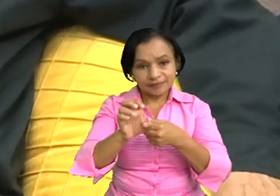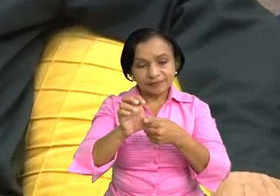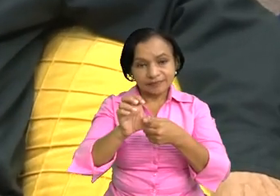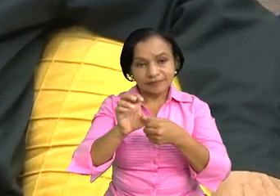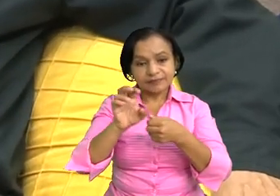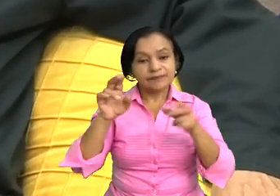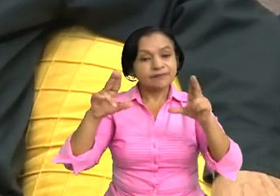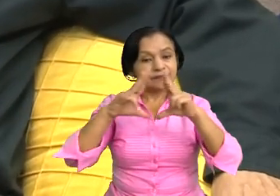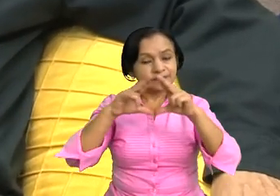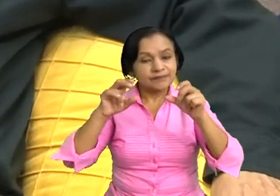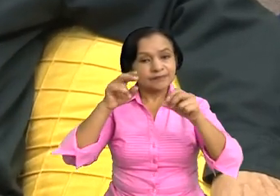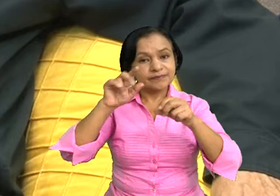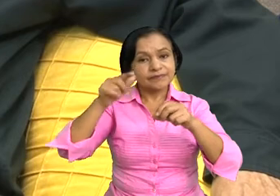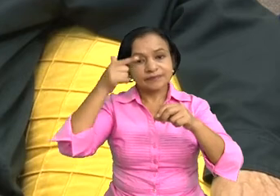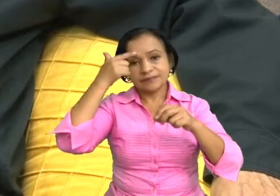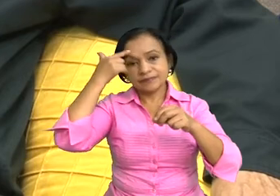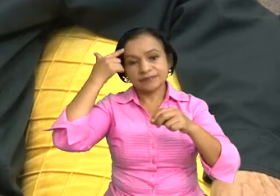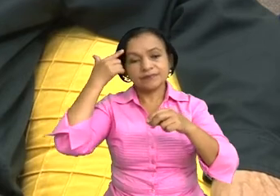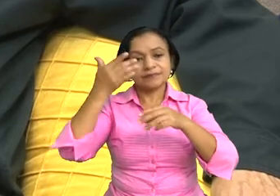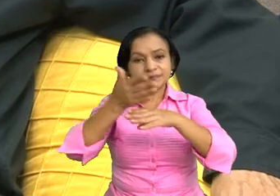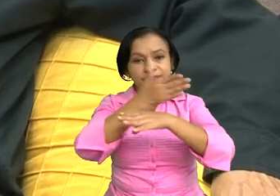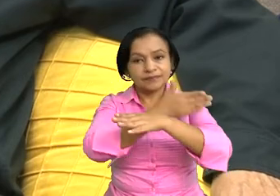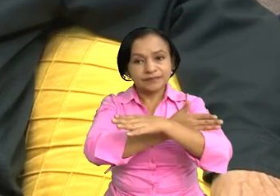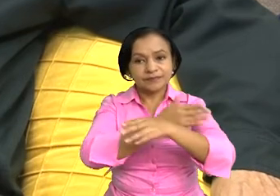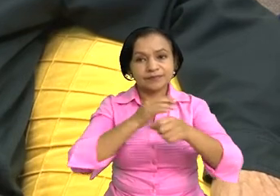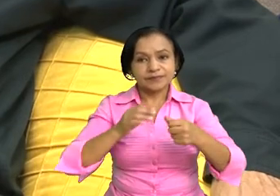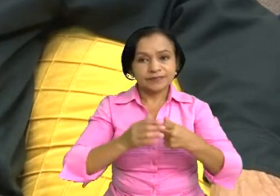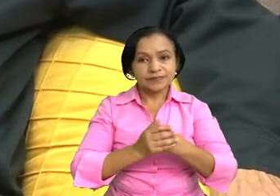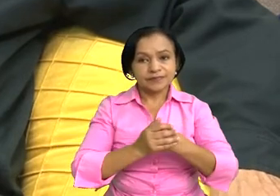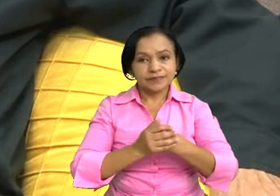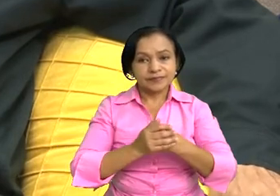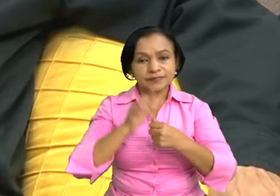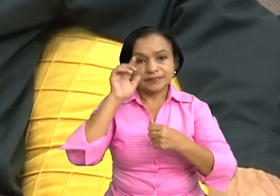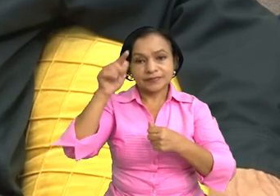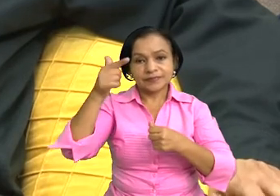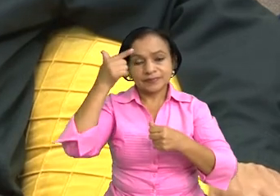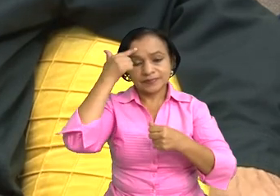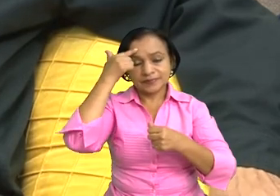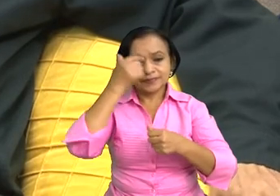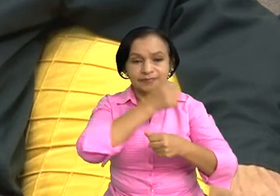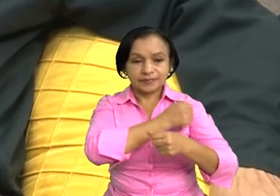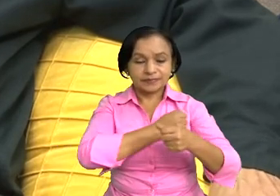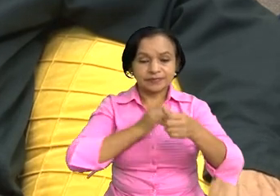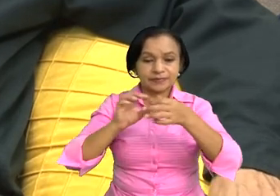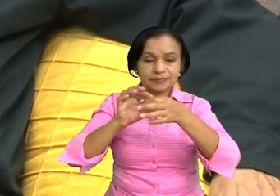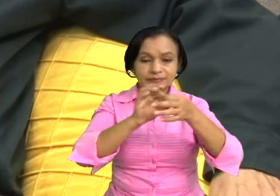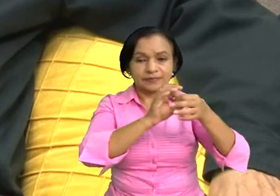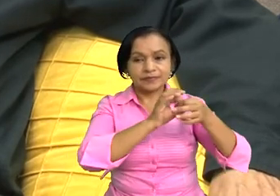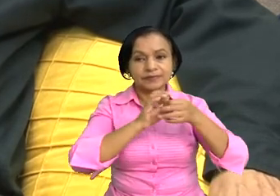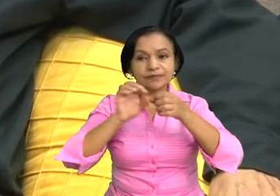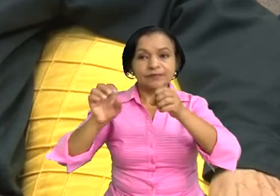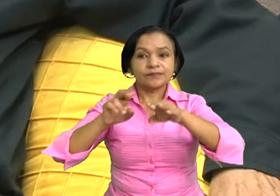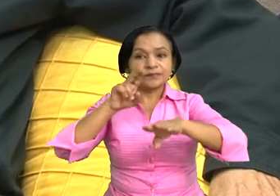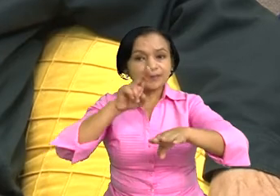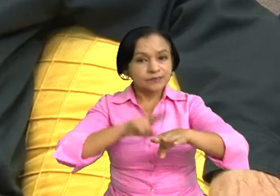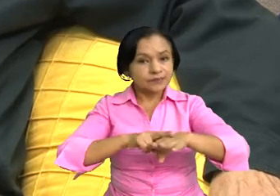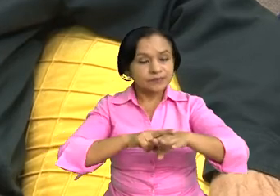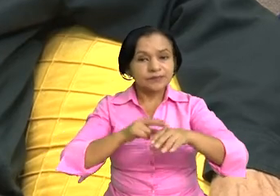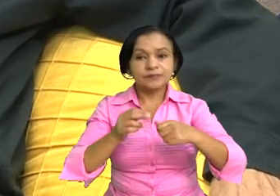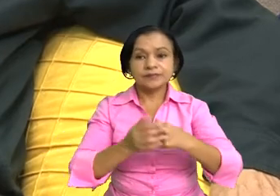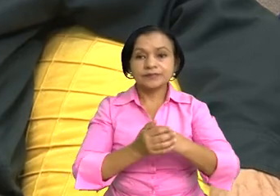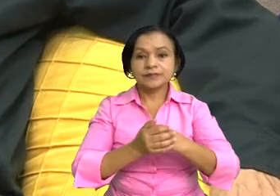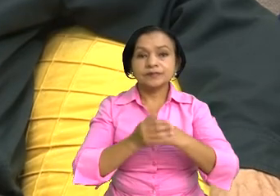de Nicaragua, contra el gobierno de reconciliación y unidad nacional. Tengo